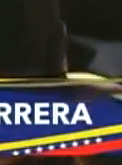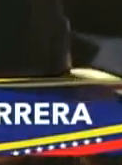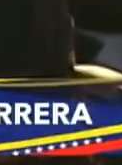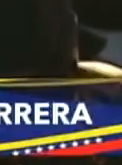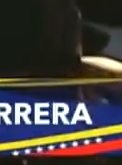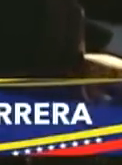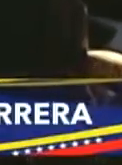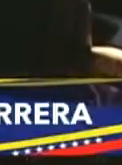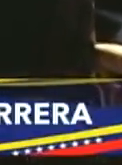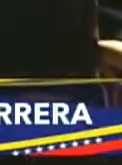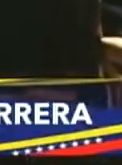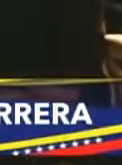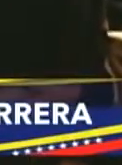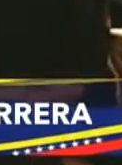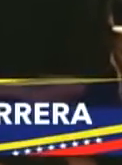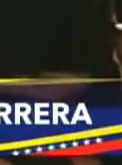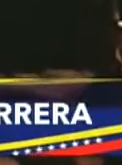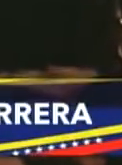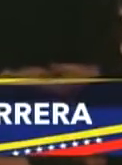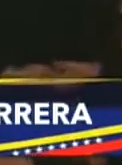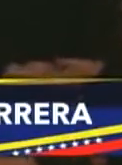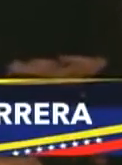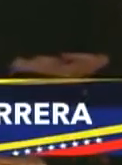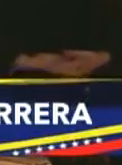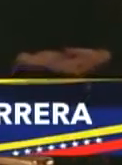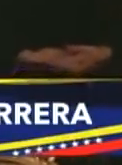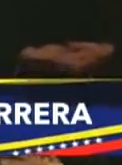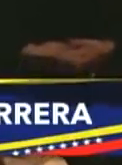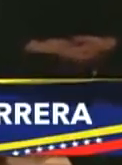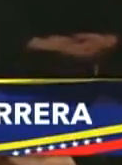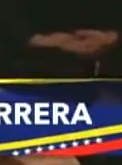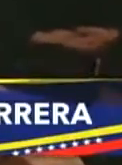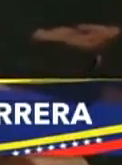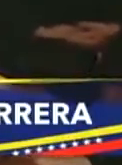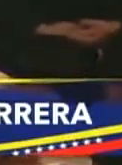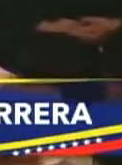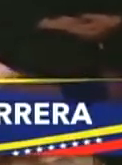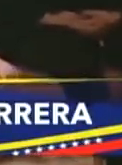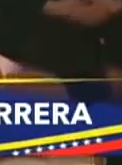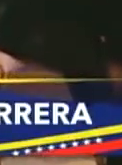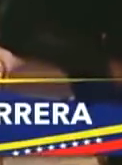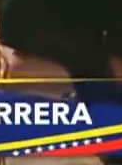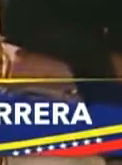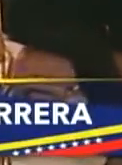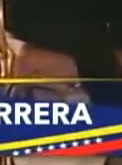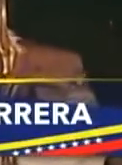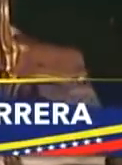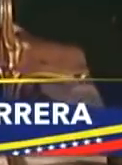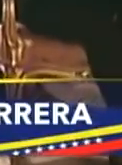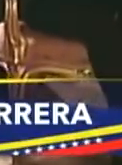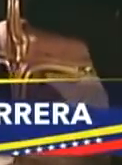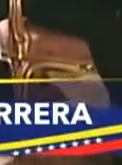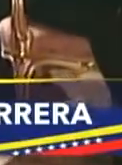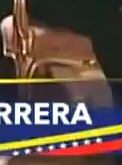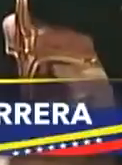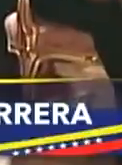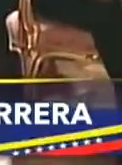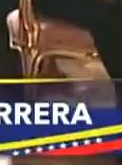Moros, presidente constitucional de la República Bolivariana de Venezuela. Con gran